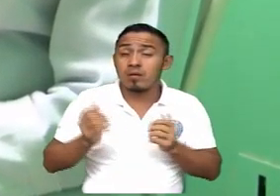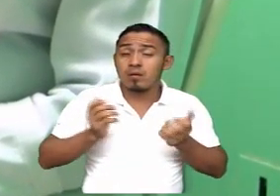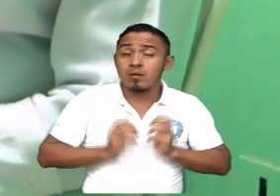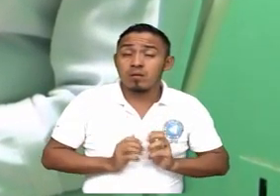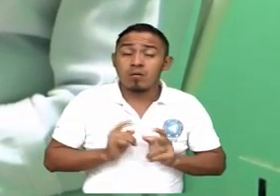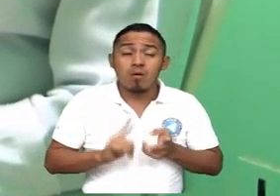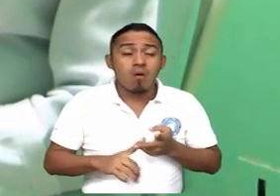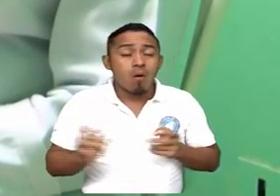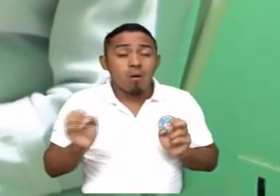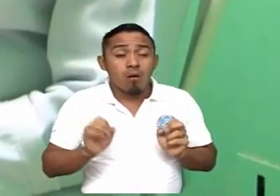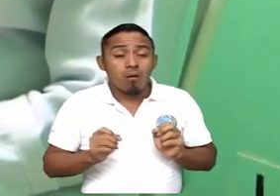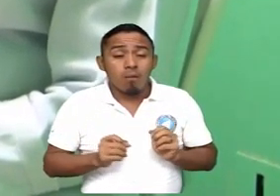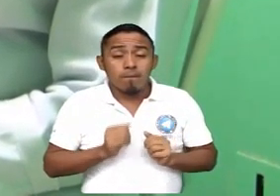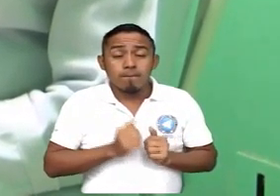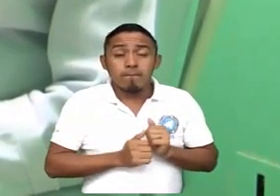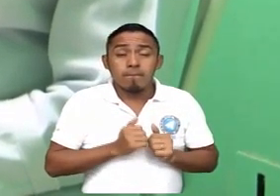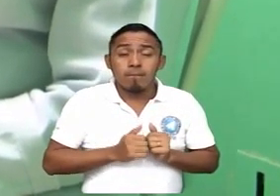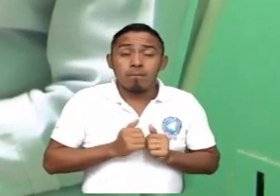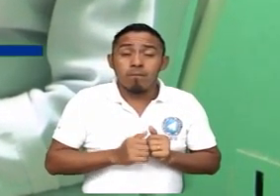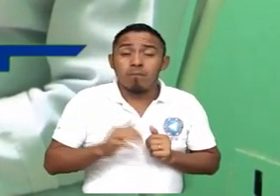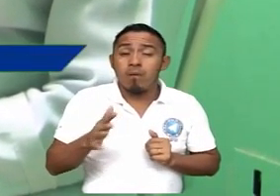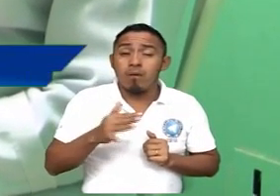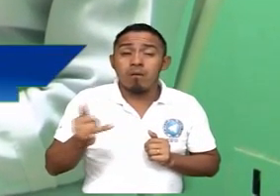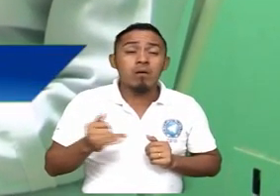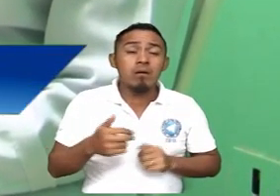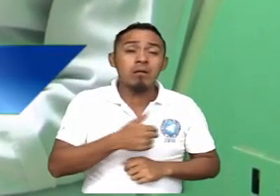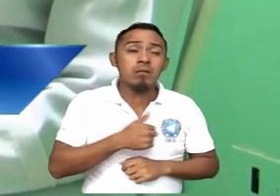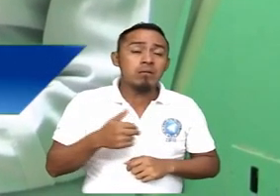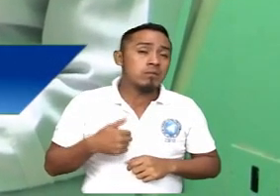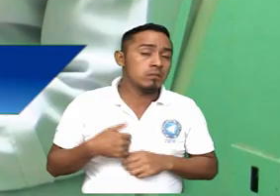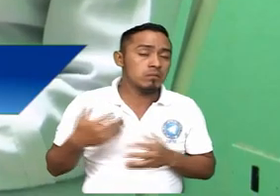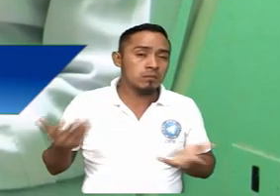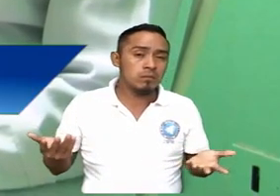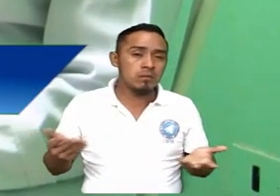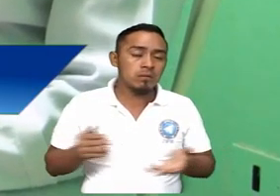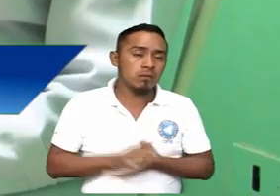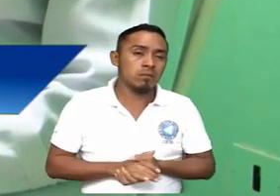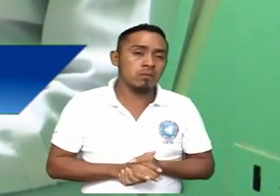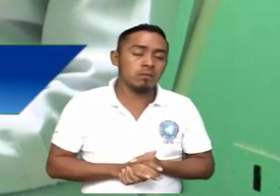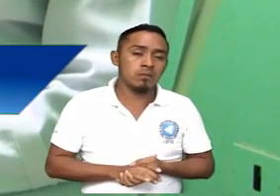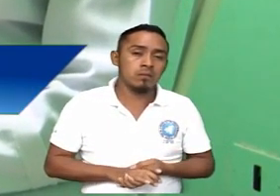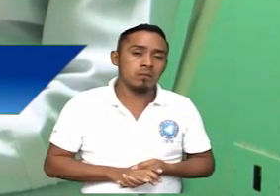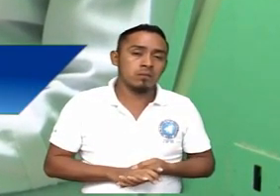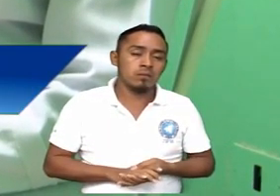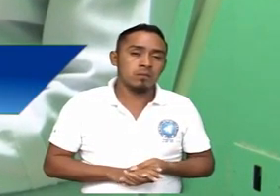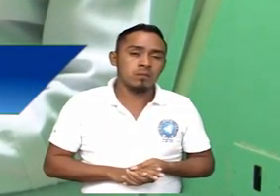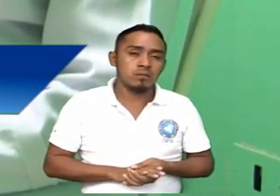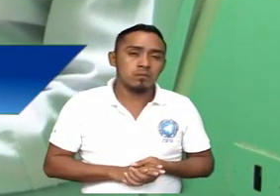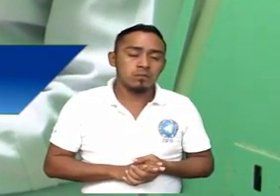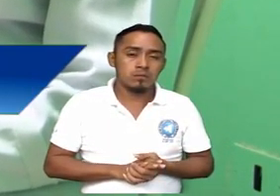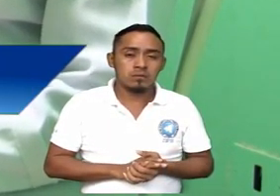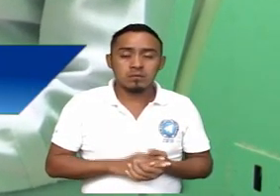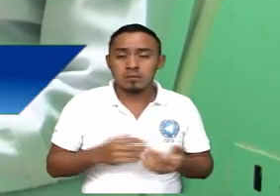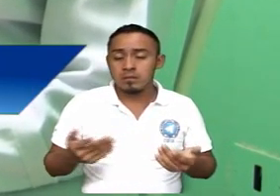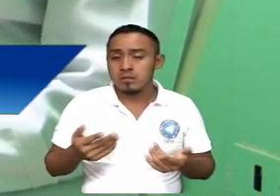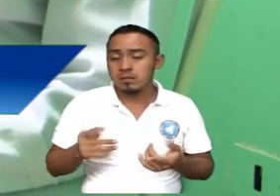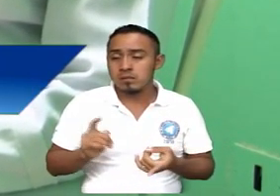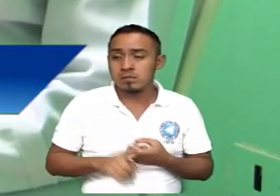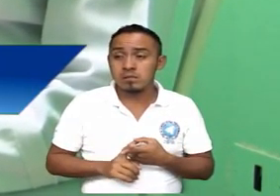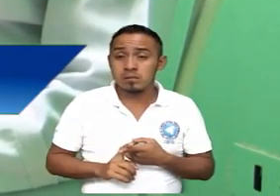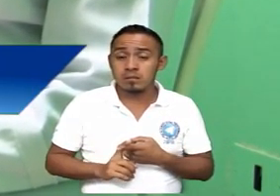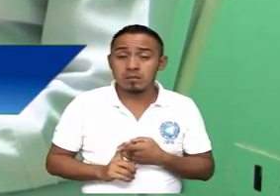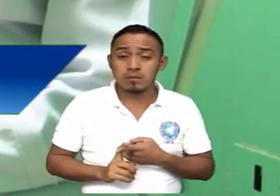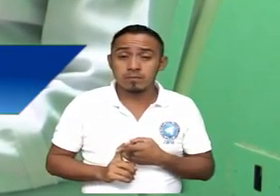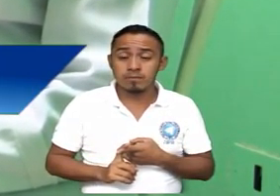la tiene inflamada. Entonces, lo primero que hay que hacer, por ejemplo, lo principal es la